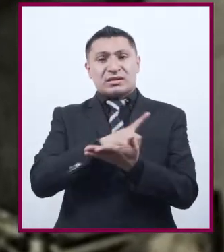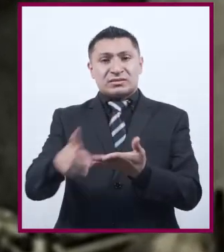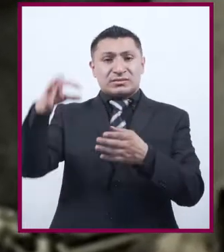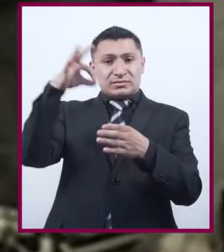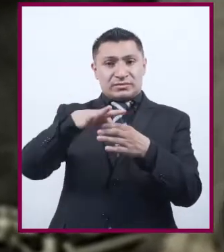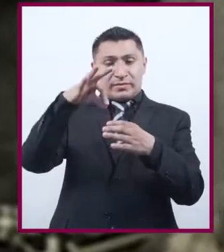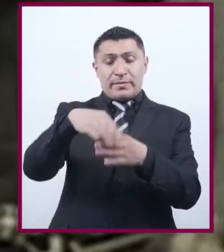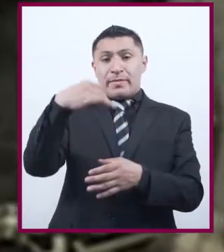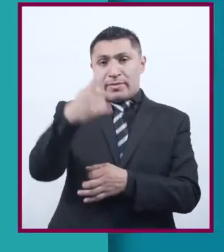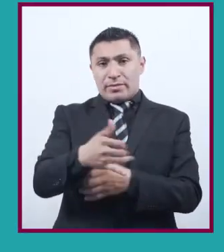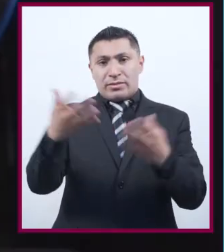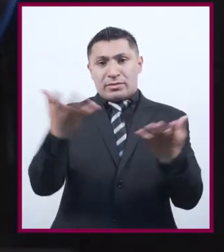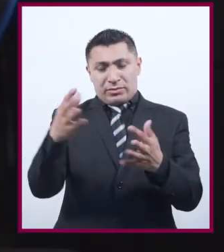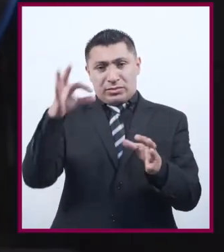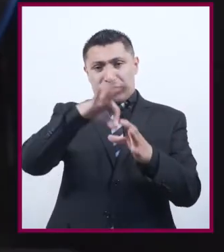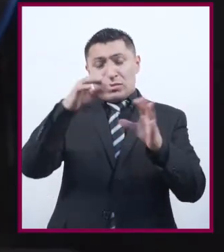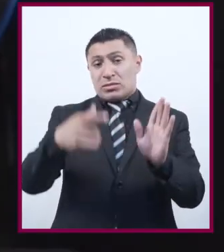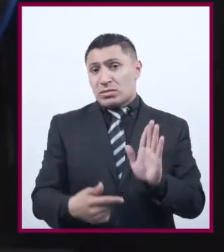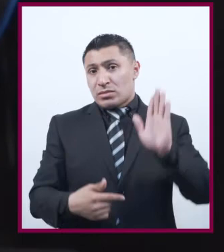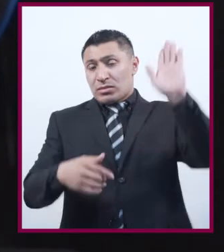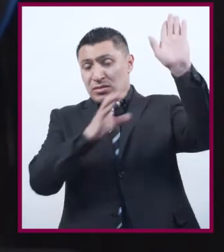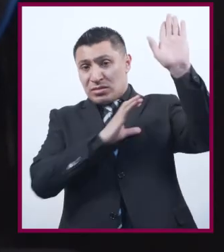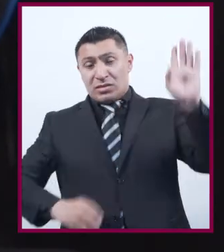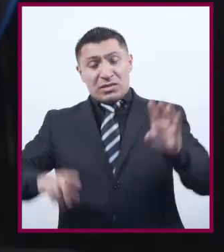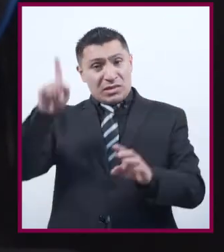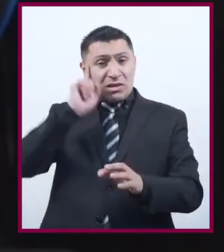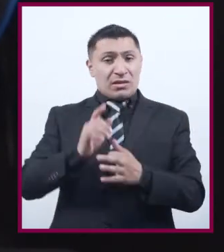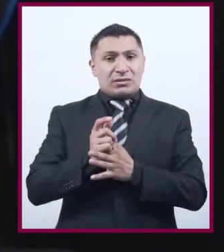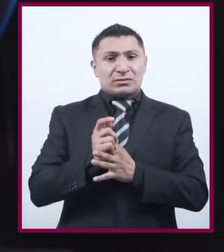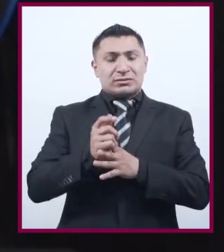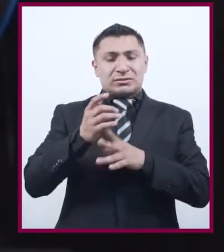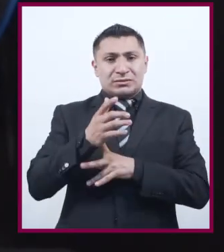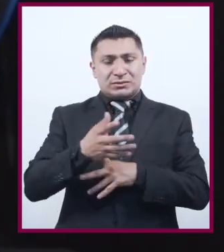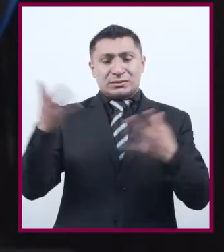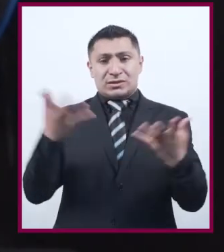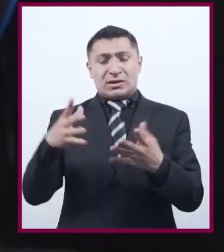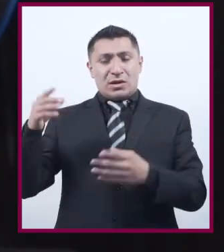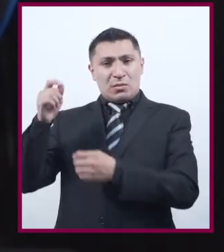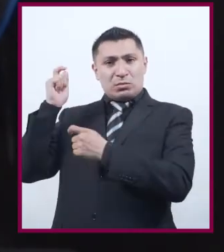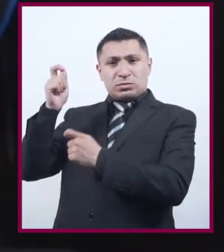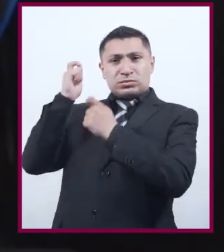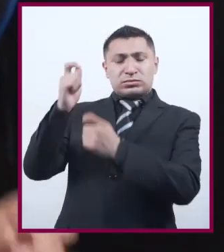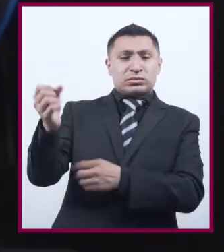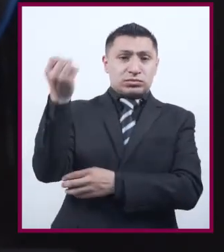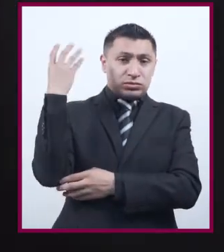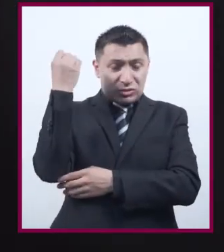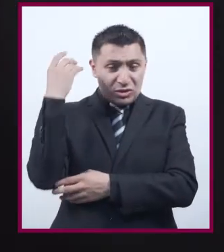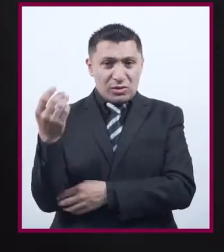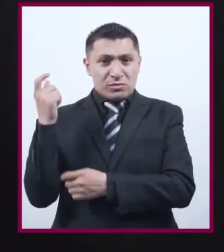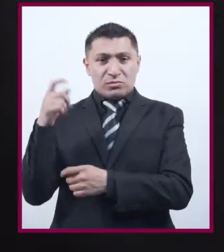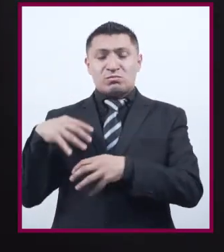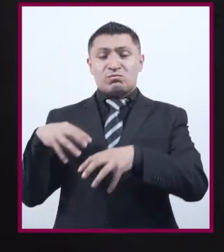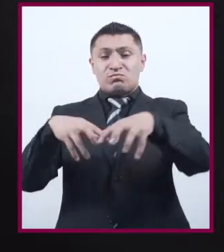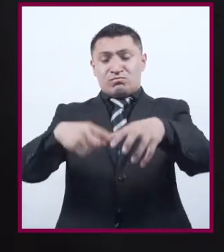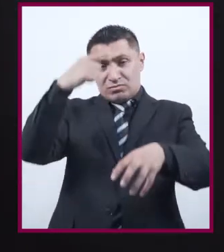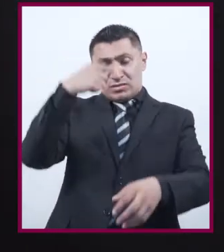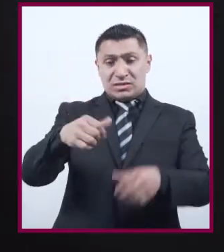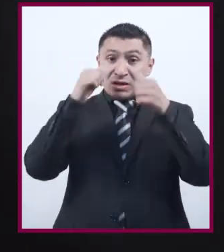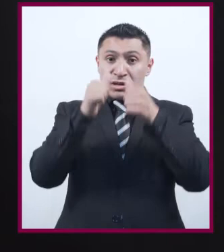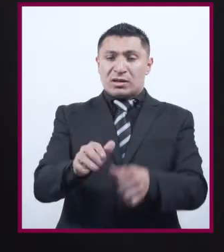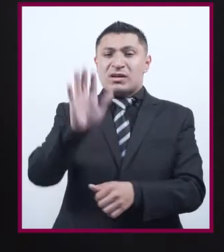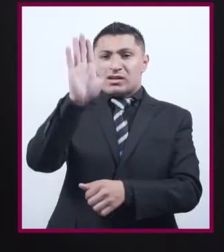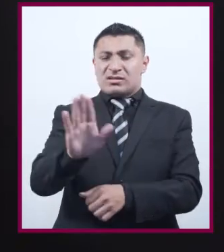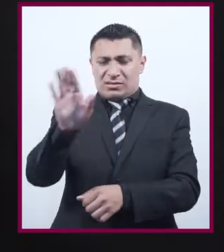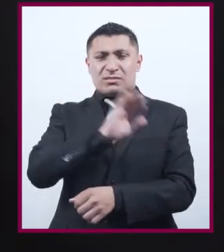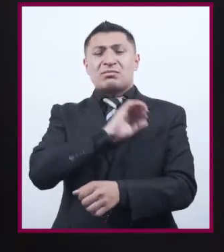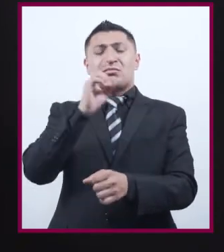y a ser votadas. El Frente organizó mítines, foros y manifestaciones para hacerse oír. Y pareció haber una posibilidad